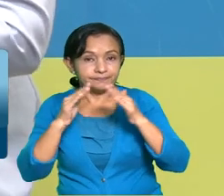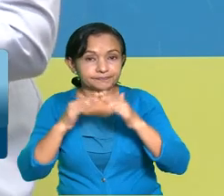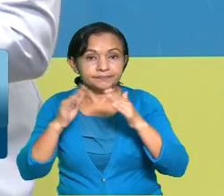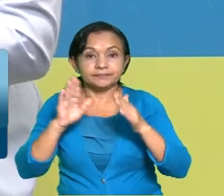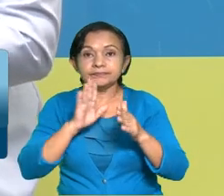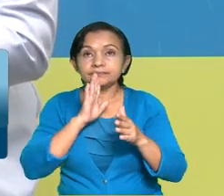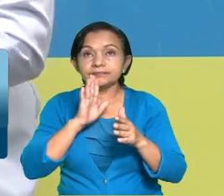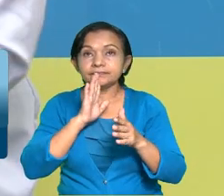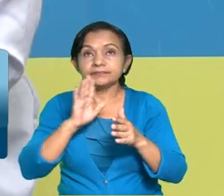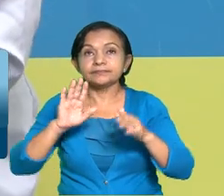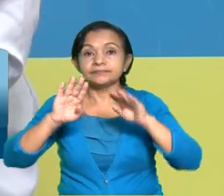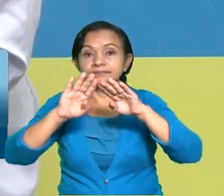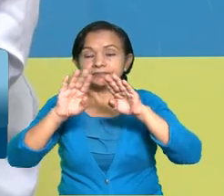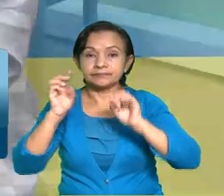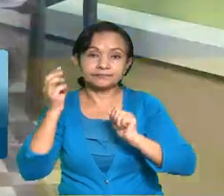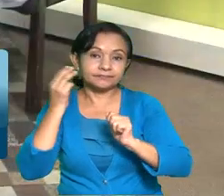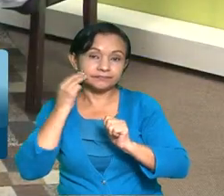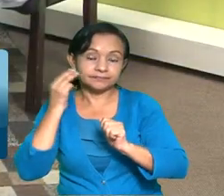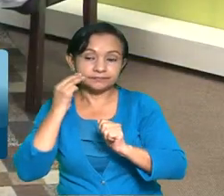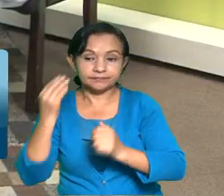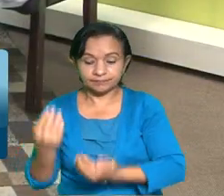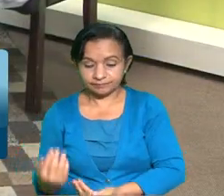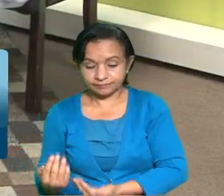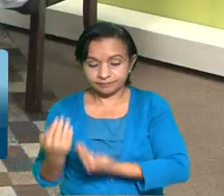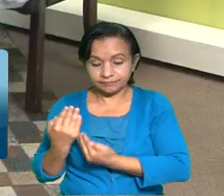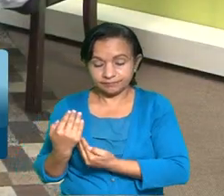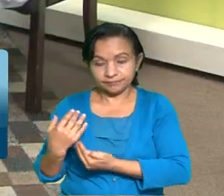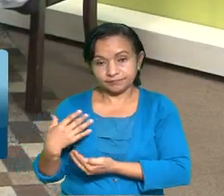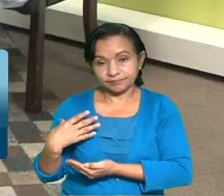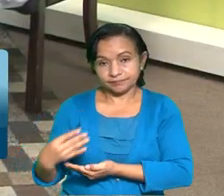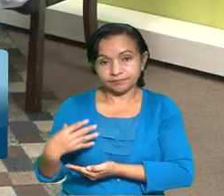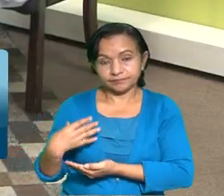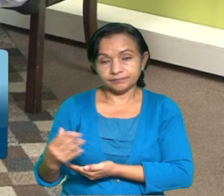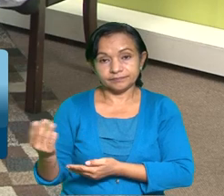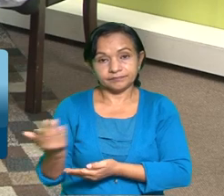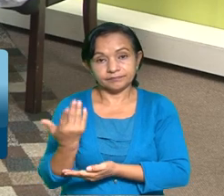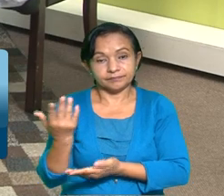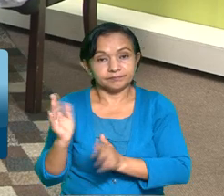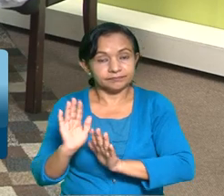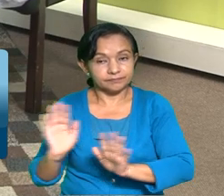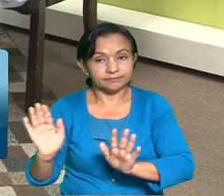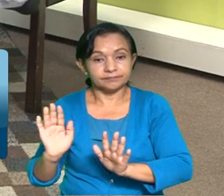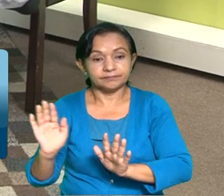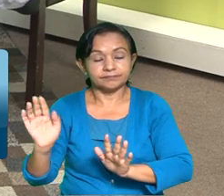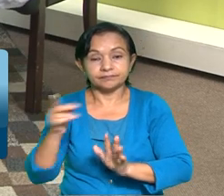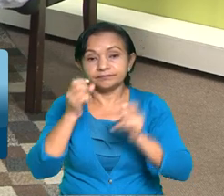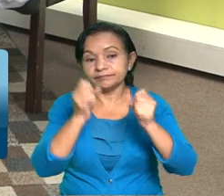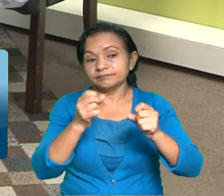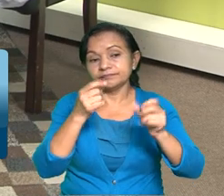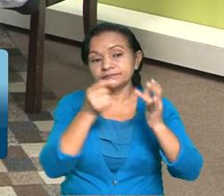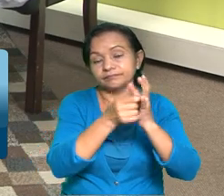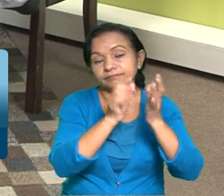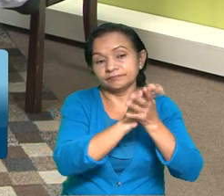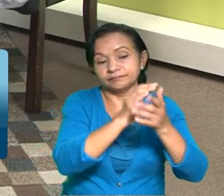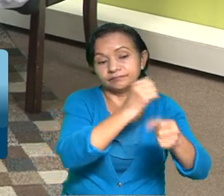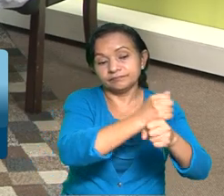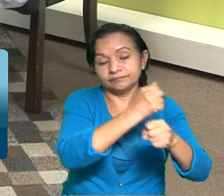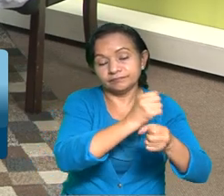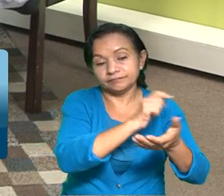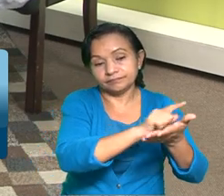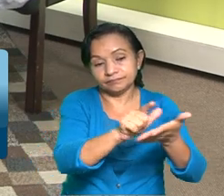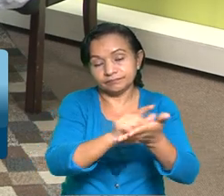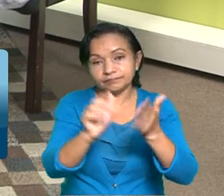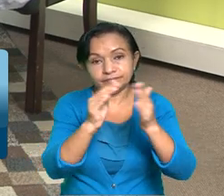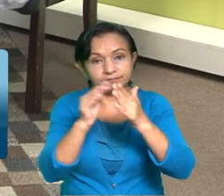se refiere. Para que la madre se quede exclusivamente dándole el pecho materno a su bebé. Así que todos nosotros, todas